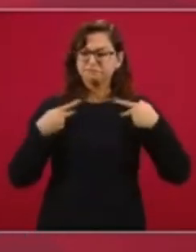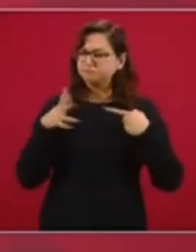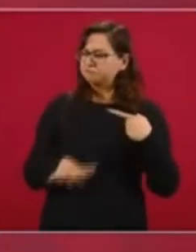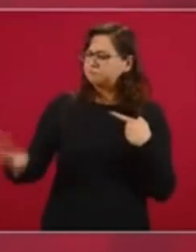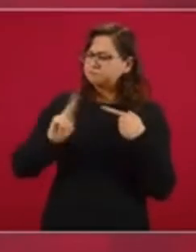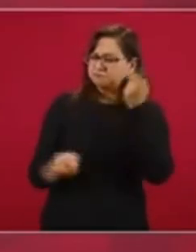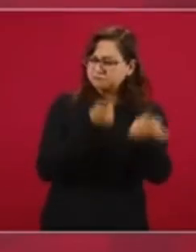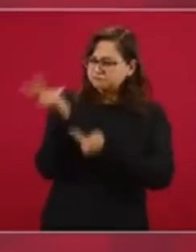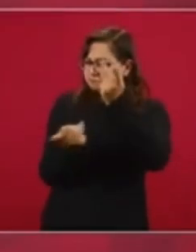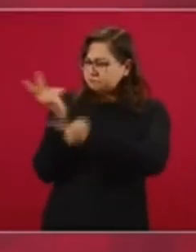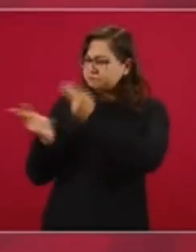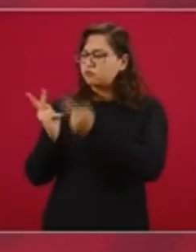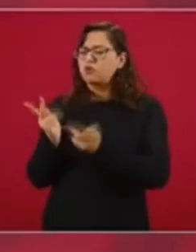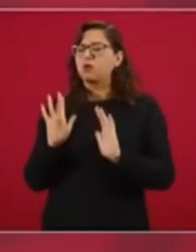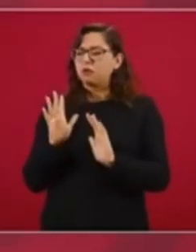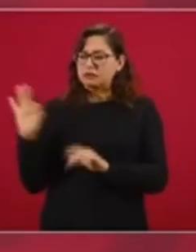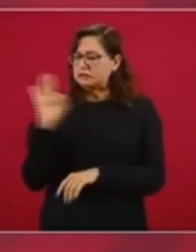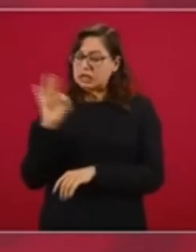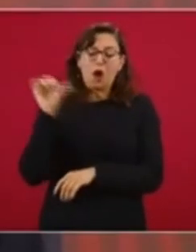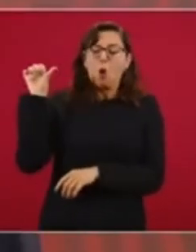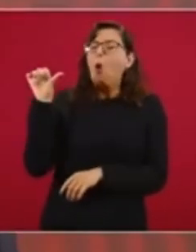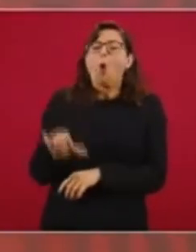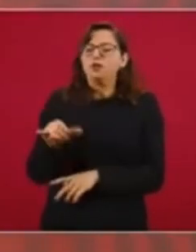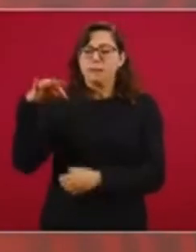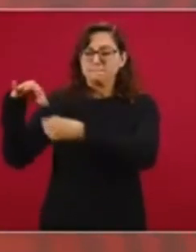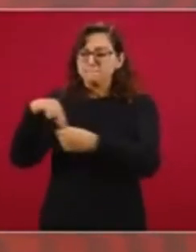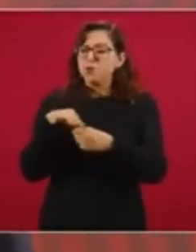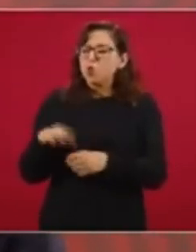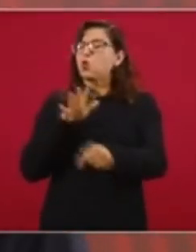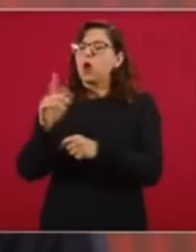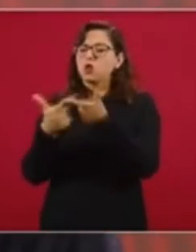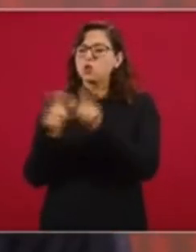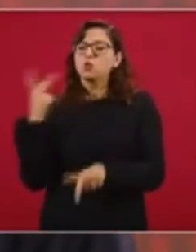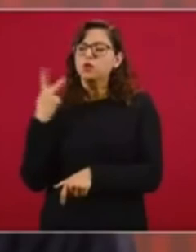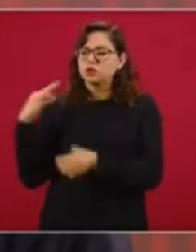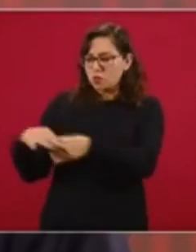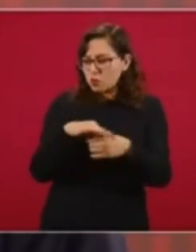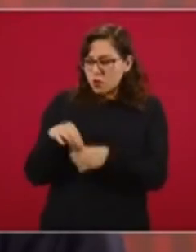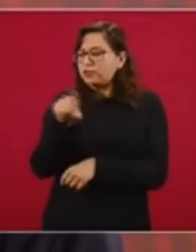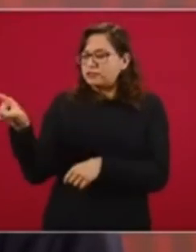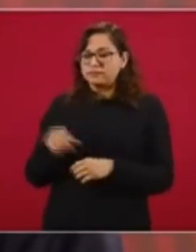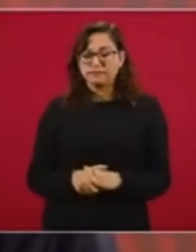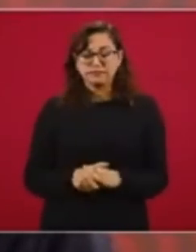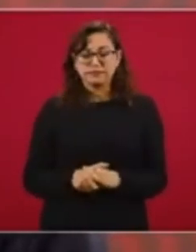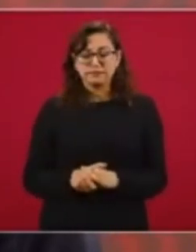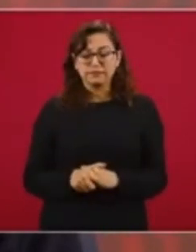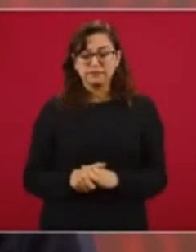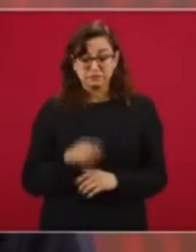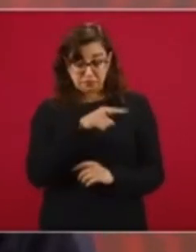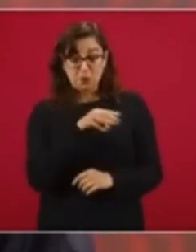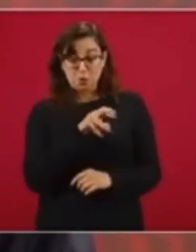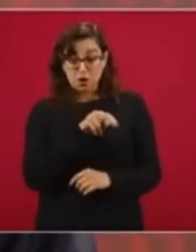gente, si fuesen las elecciones, ¿por qué partido votarías? Y ese partido